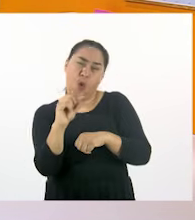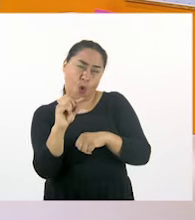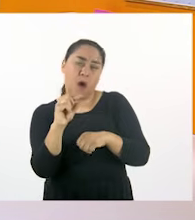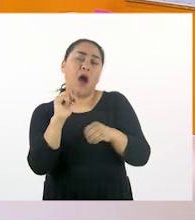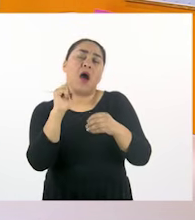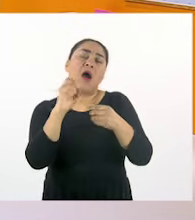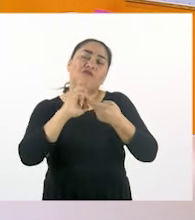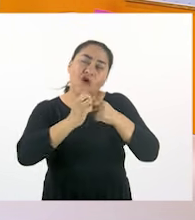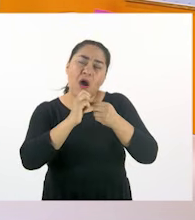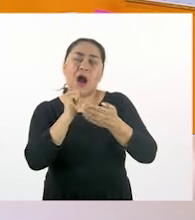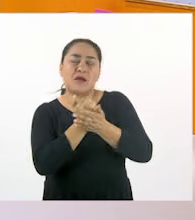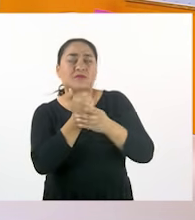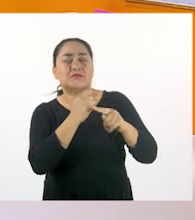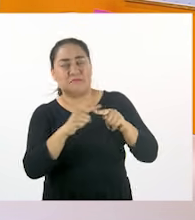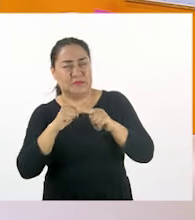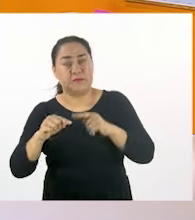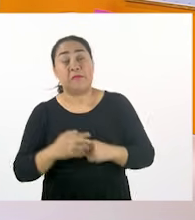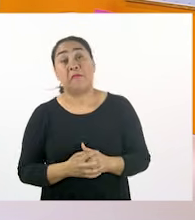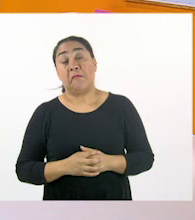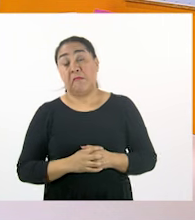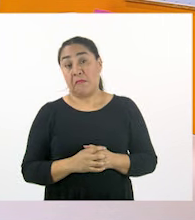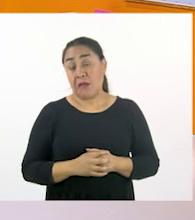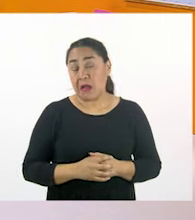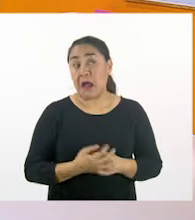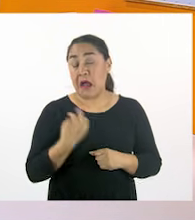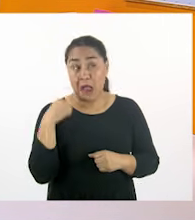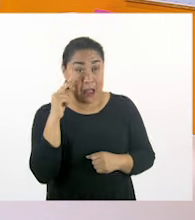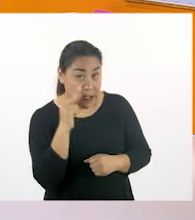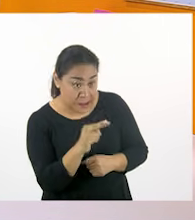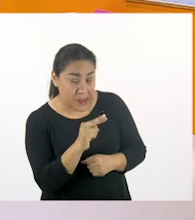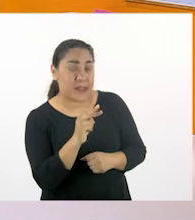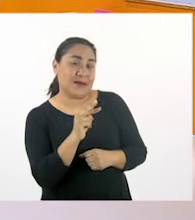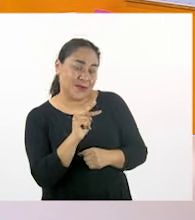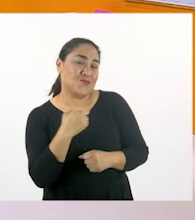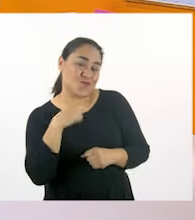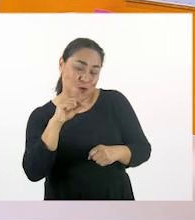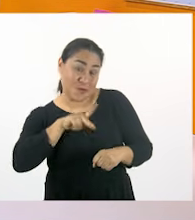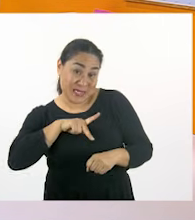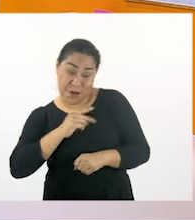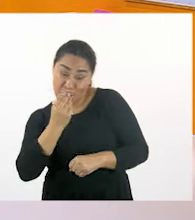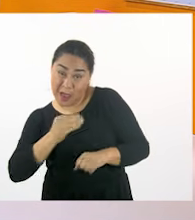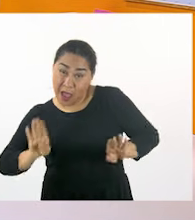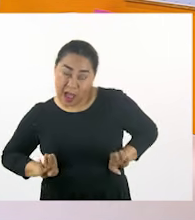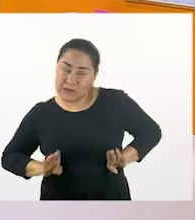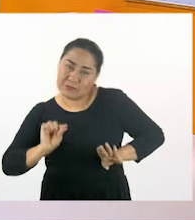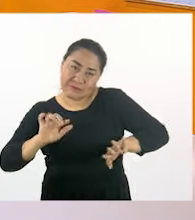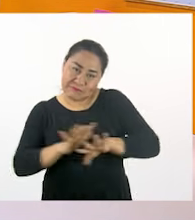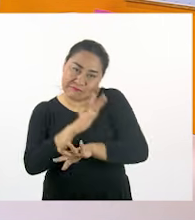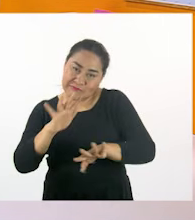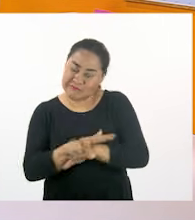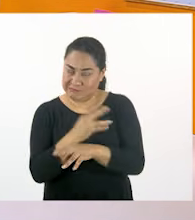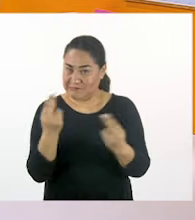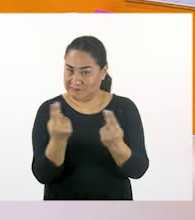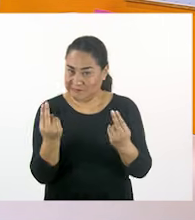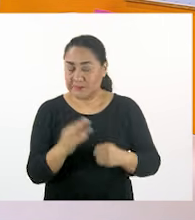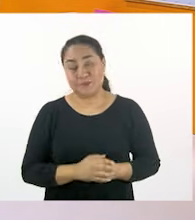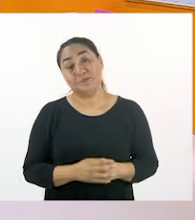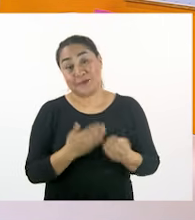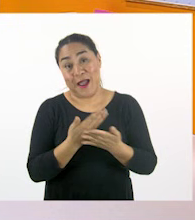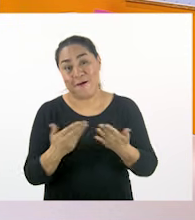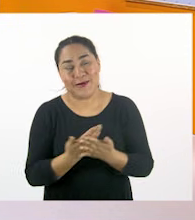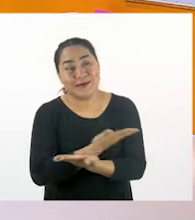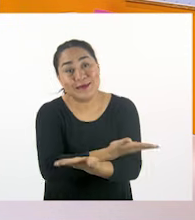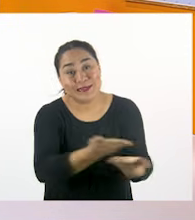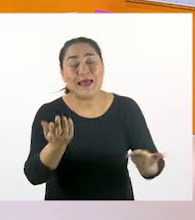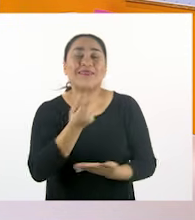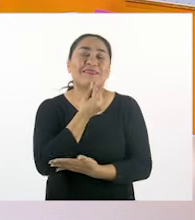Ok, bueno, siendo así, yo creo que voy a tener que hacer unos pequeños ajustes en lo que estoy comiendo, ¿no? Muy bien. Y ahora, niñas y niños,